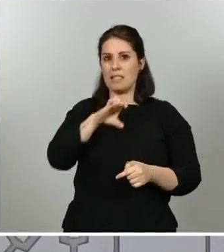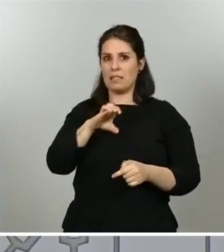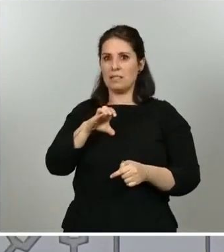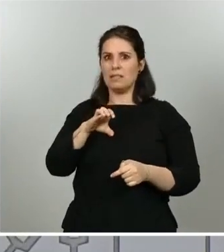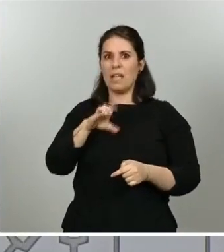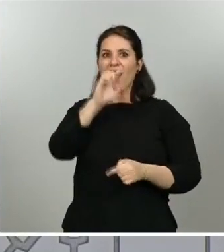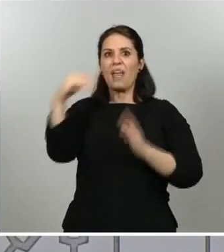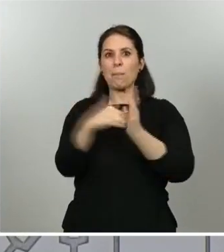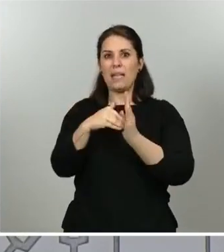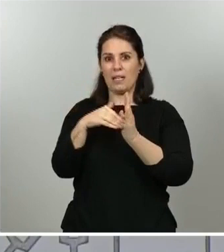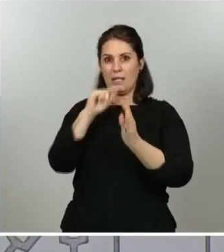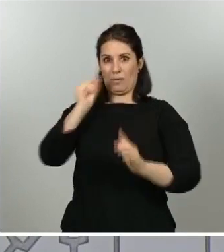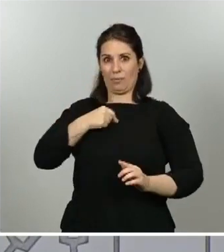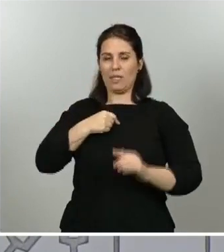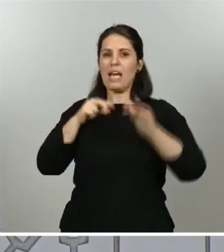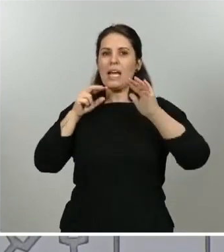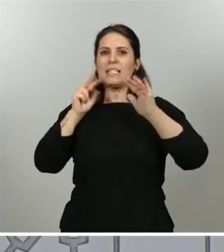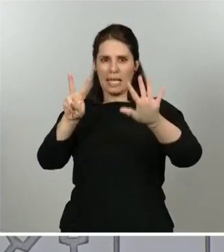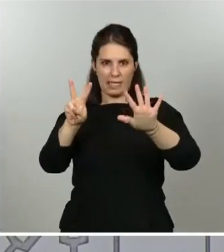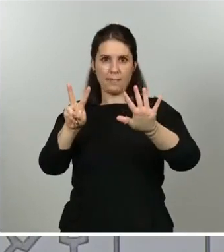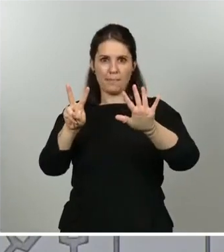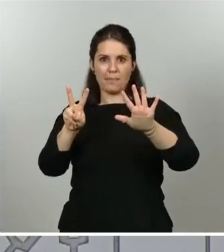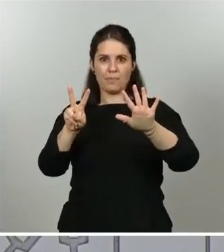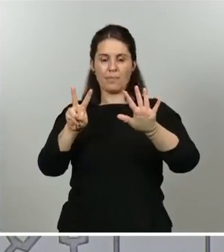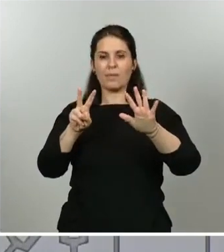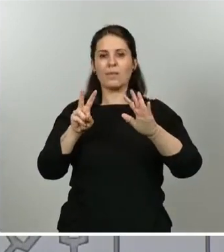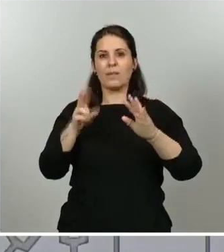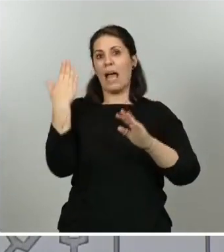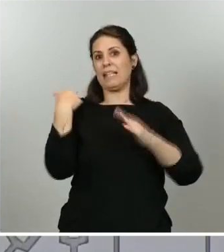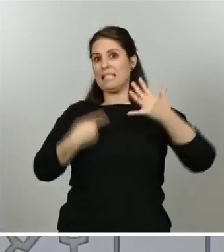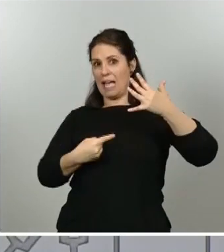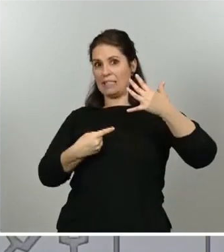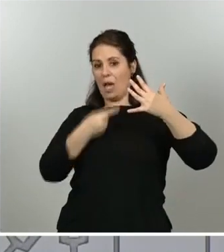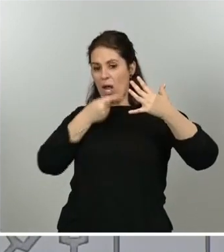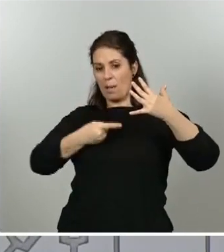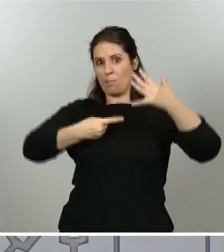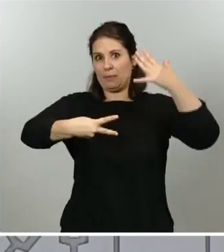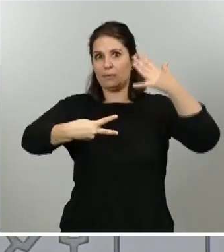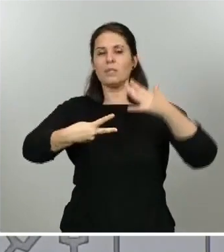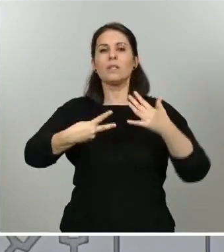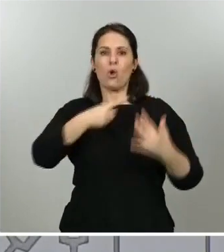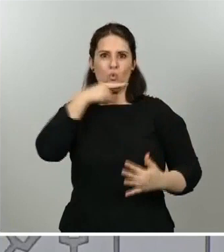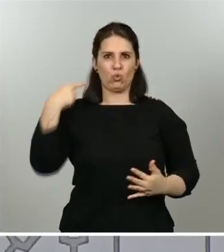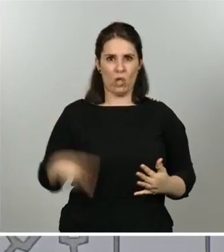casos. El último que se ha unido a este extraño club ha sido Rusia. Tiene a día de hoy